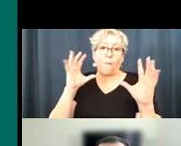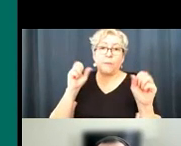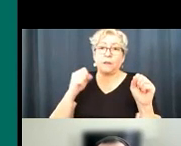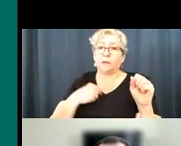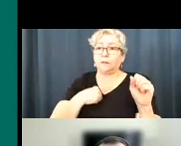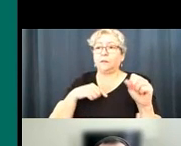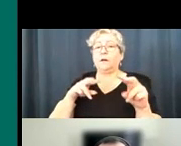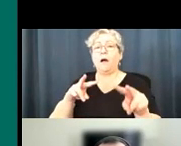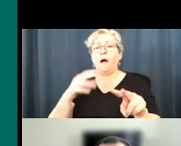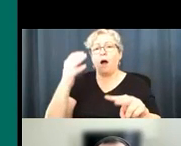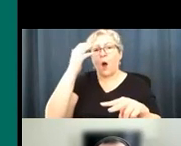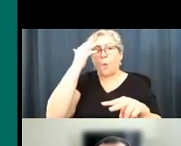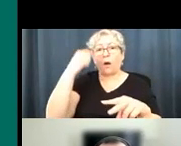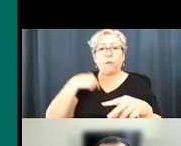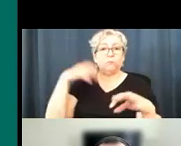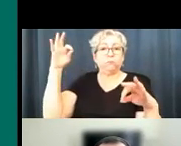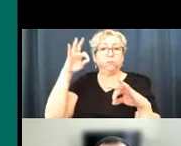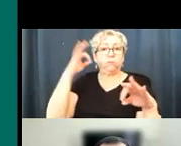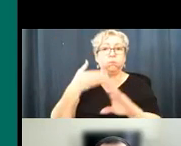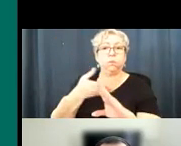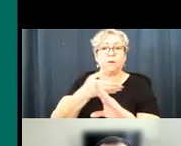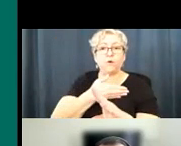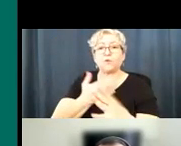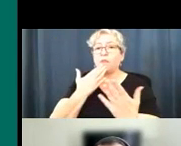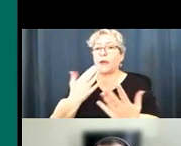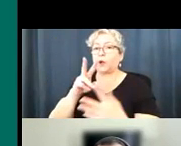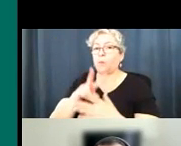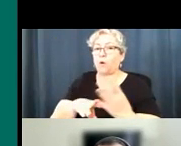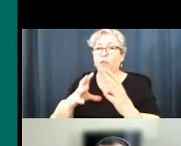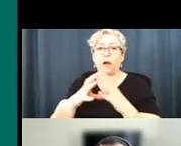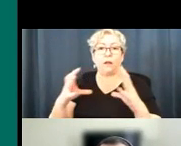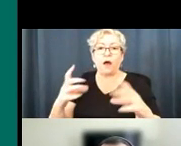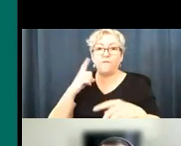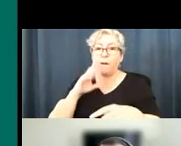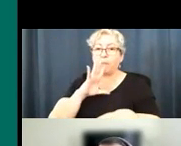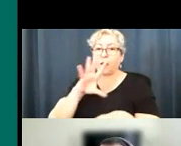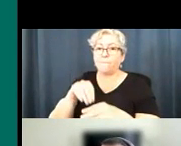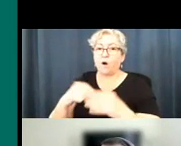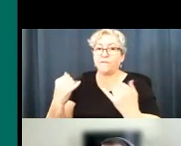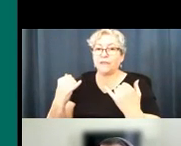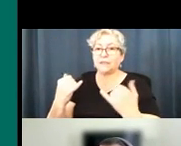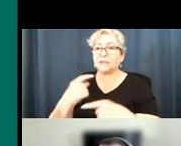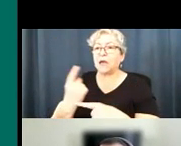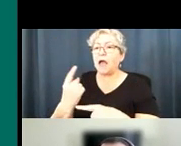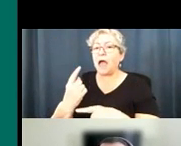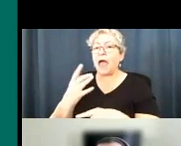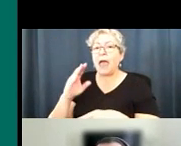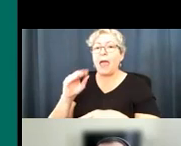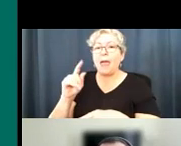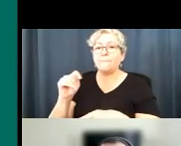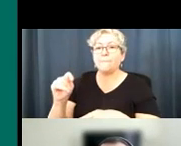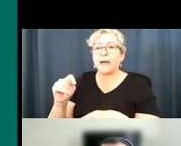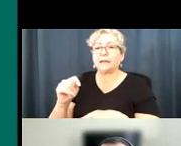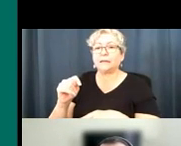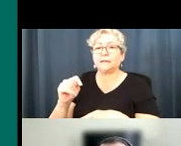sido tan iluminante y me hizo saber cosas que yo no sabía. Y gracias por permitirme ser parte de esto.